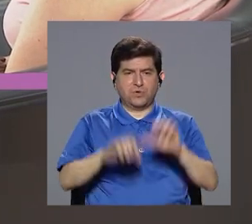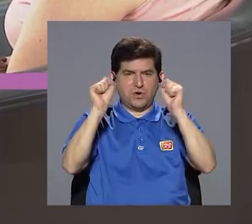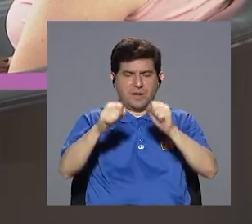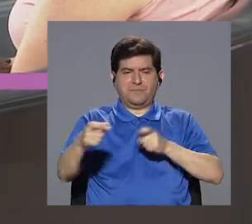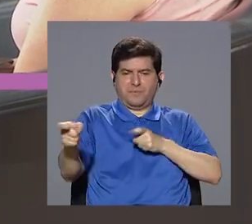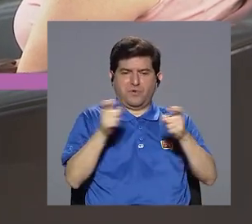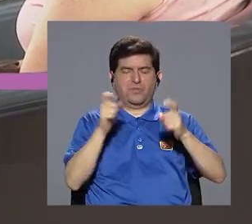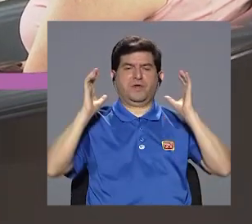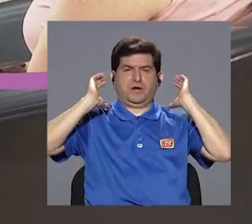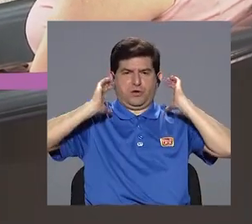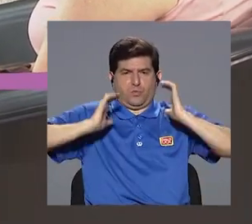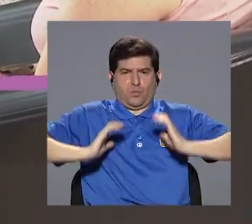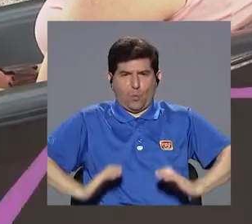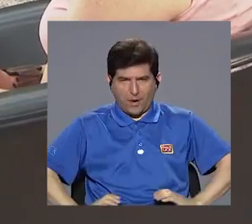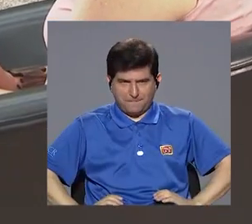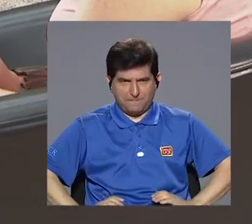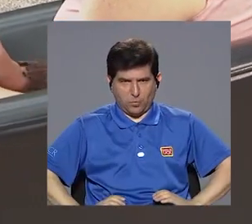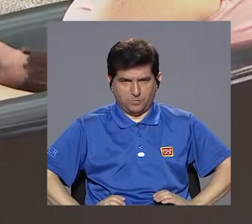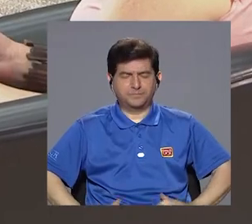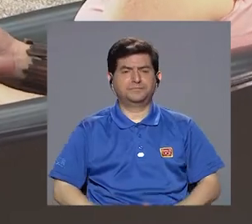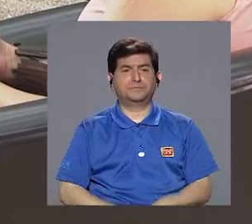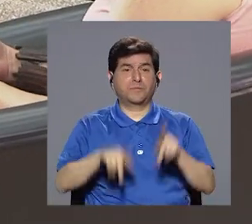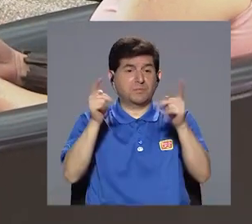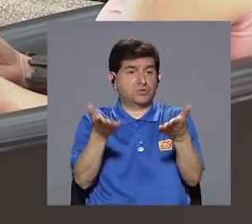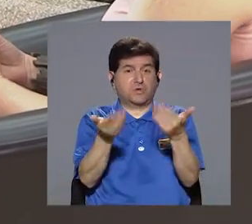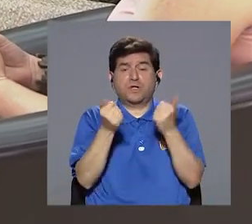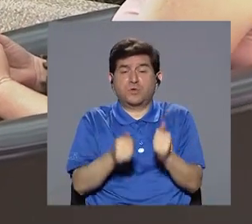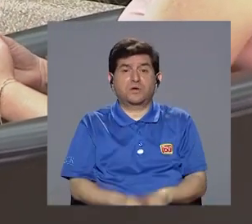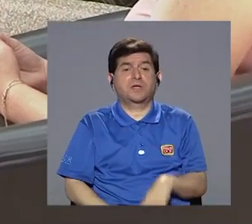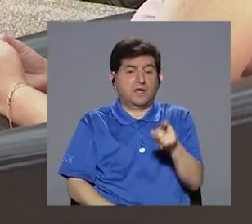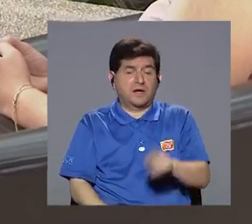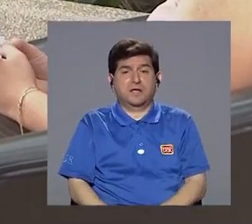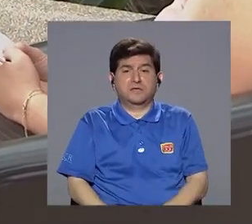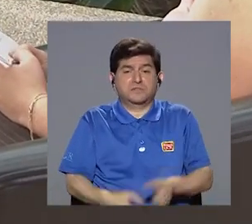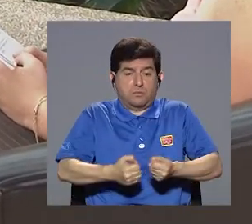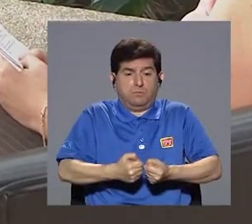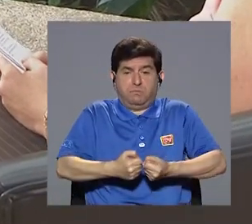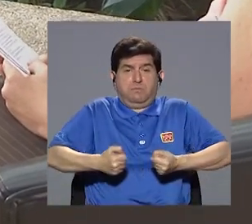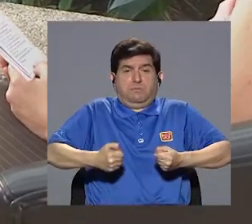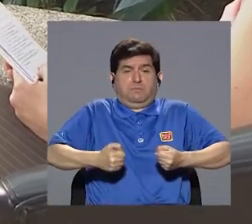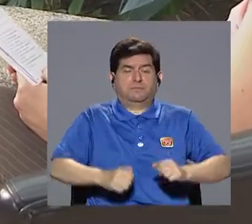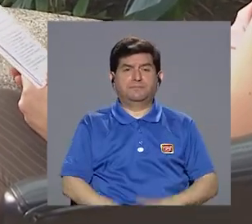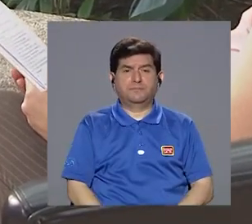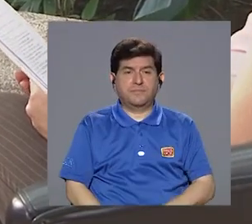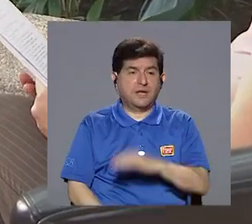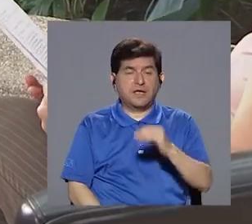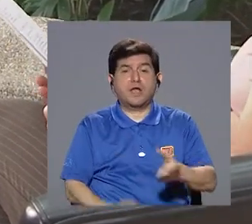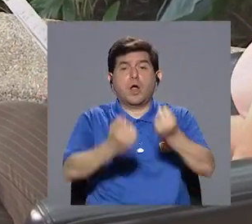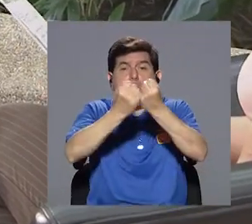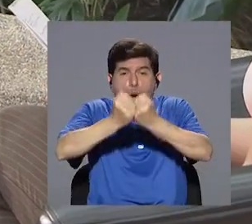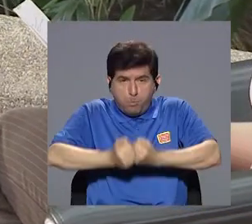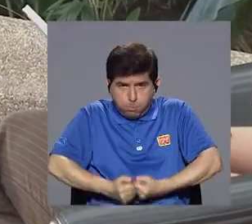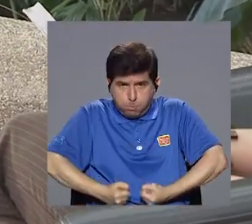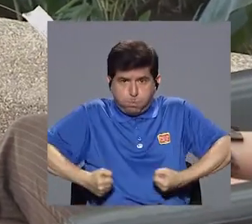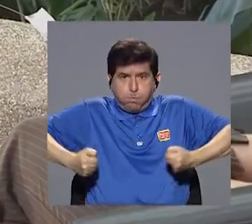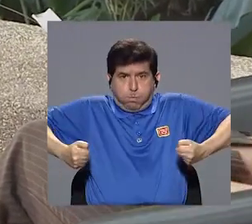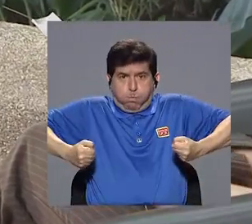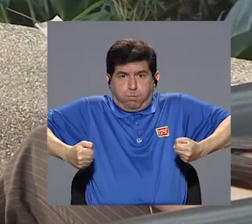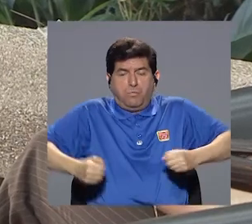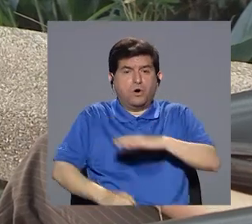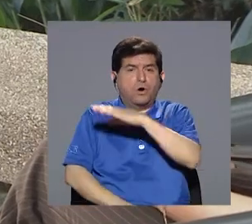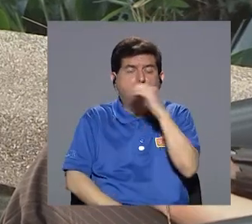para dominar su cuerpo. O sea, las personas lo que no quieren es el aumento corporal. Y por otro lado, la obesidad, digamos,